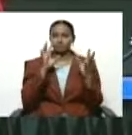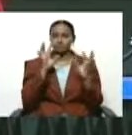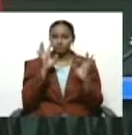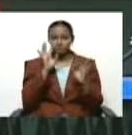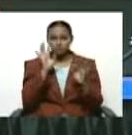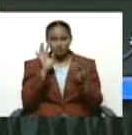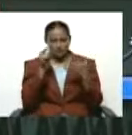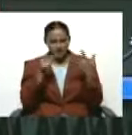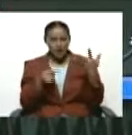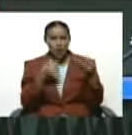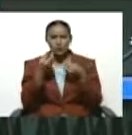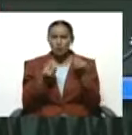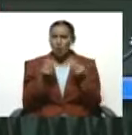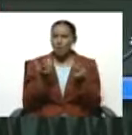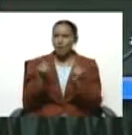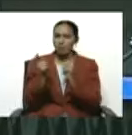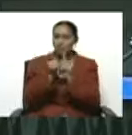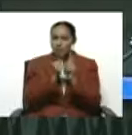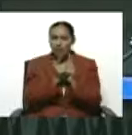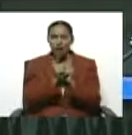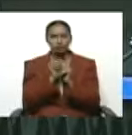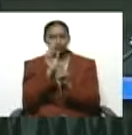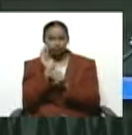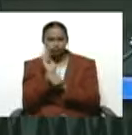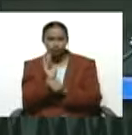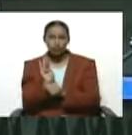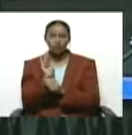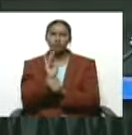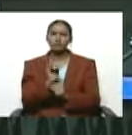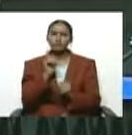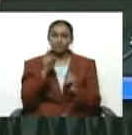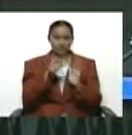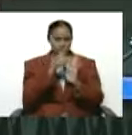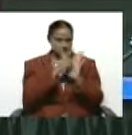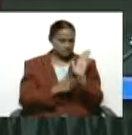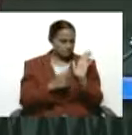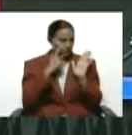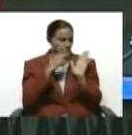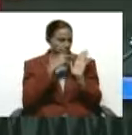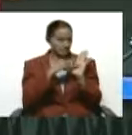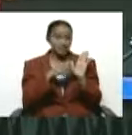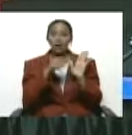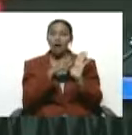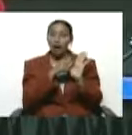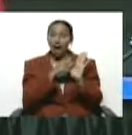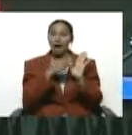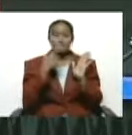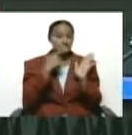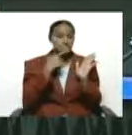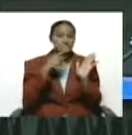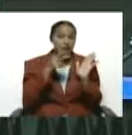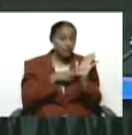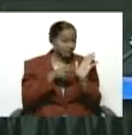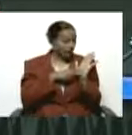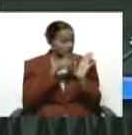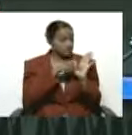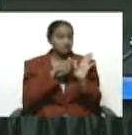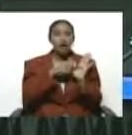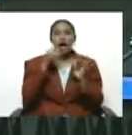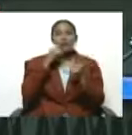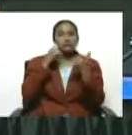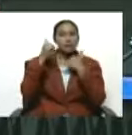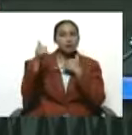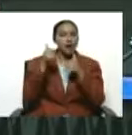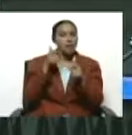Cuidando los detalles. Es una revisión, debe ser auditable, debe ser verificable. Entonces nosotros estamos llamando, enviando